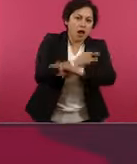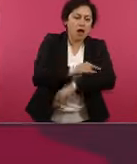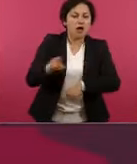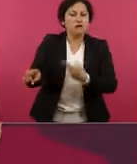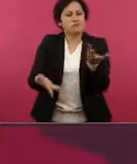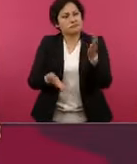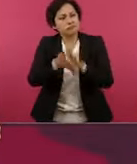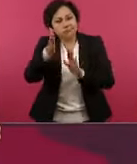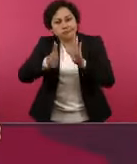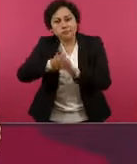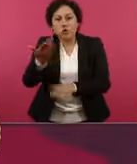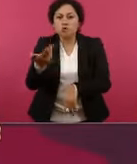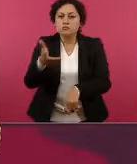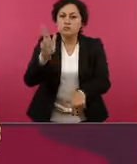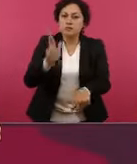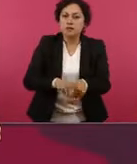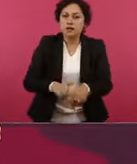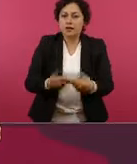hospitales,